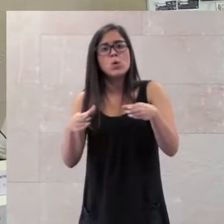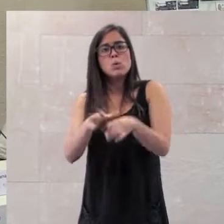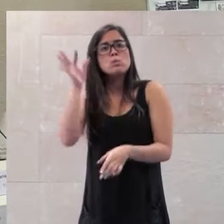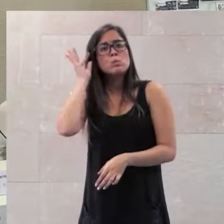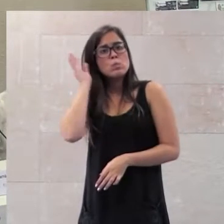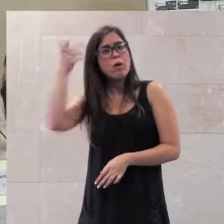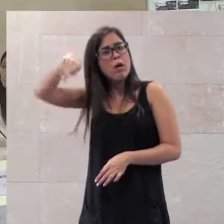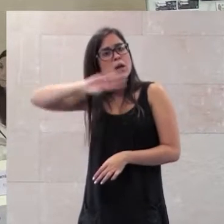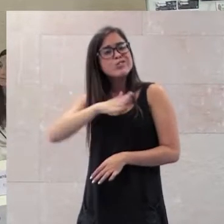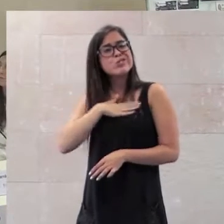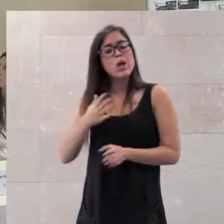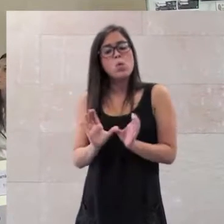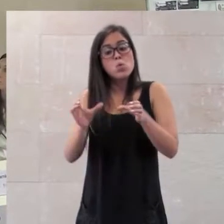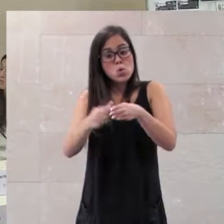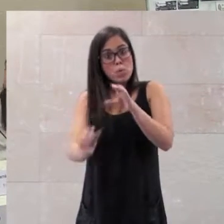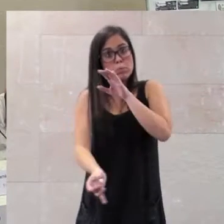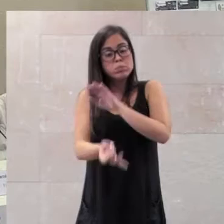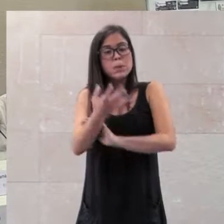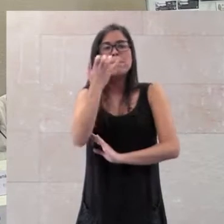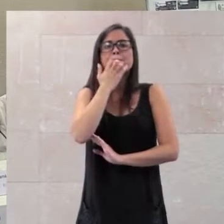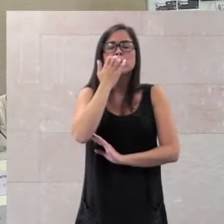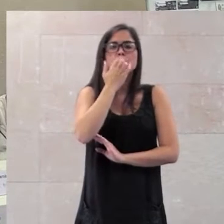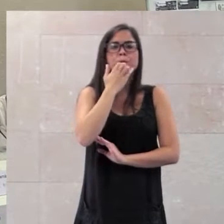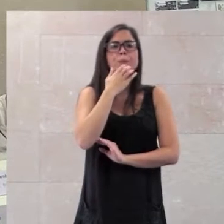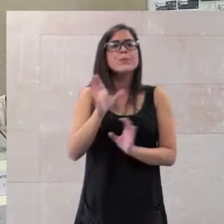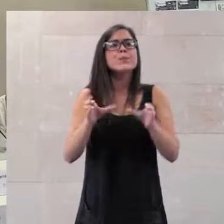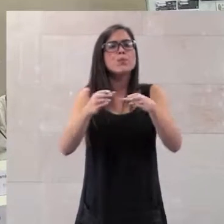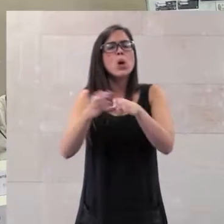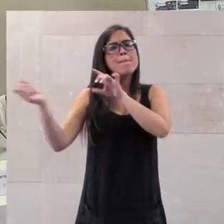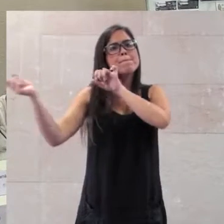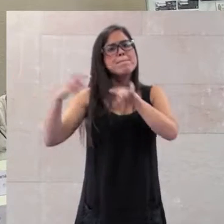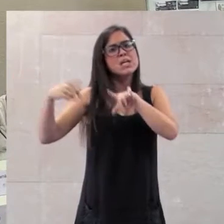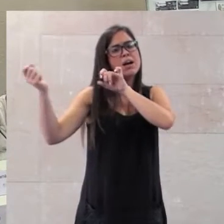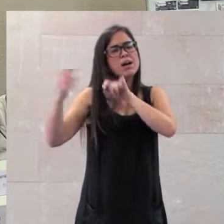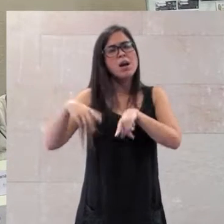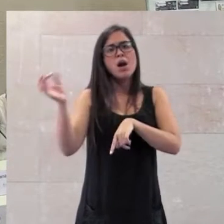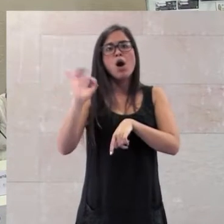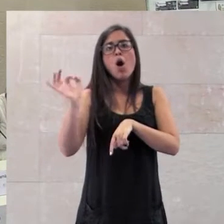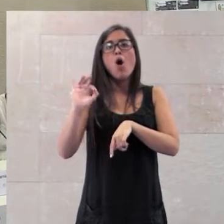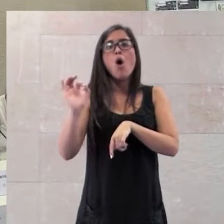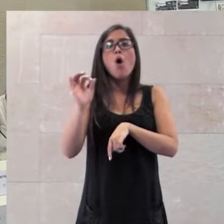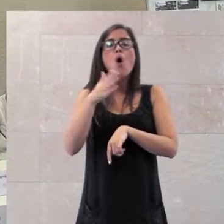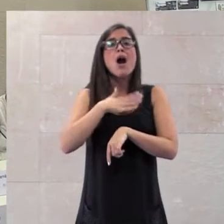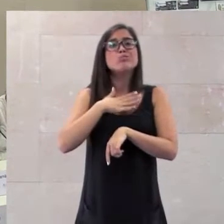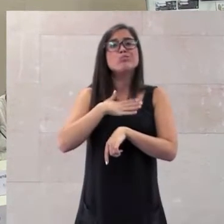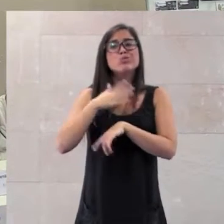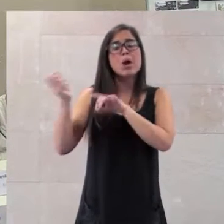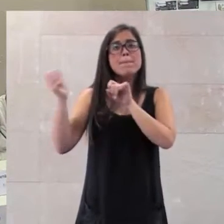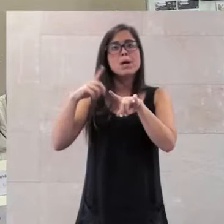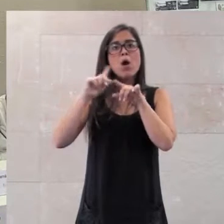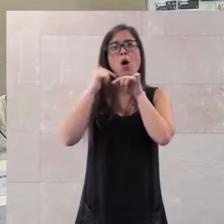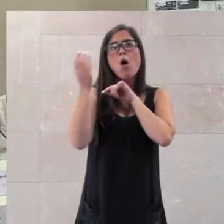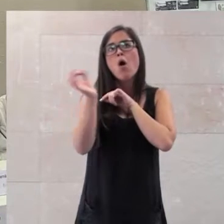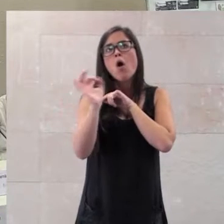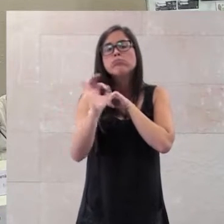que quieren hacer un grupo. Por ejemplo, mujeres migrantes o mujeres autóctonas inmigrantes o mujeres jóvenes, se les